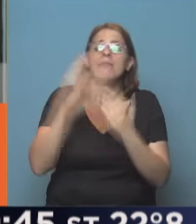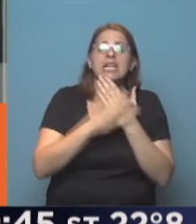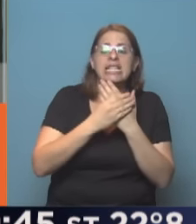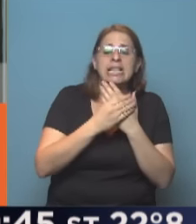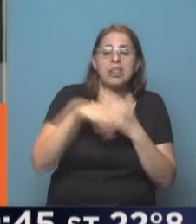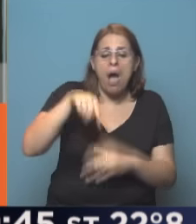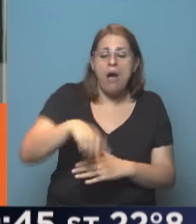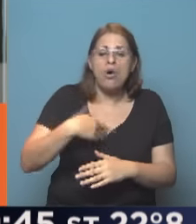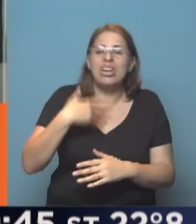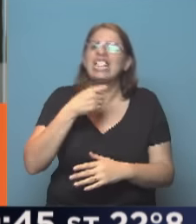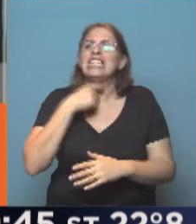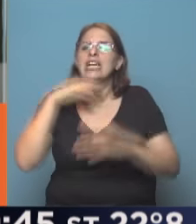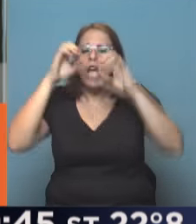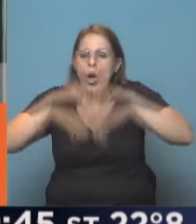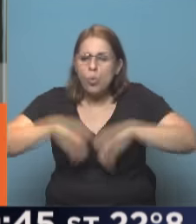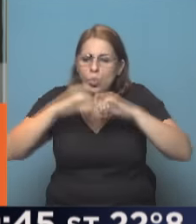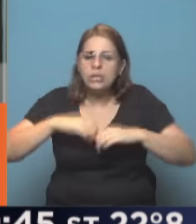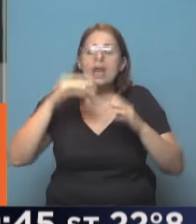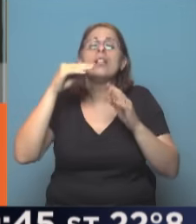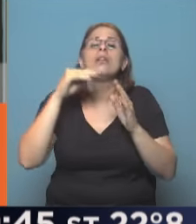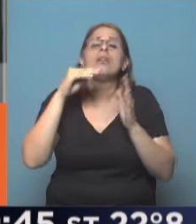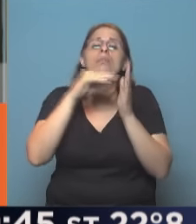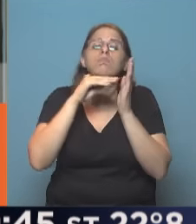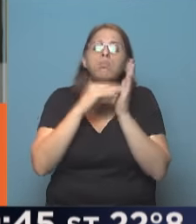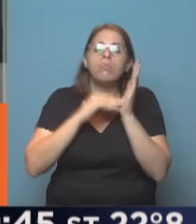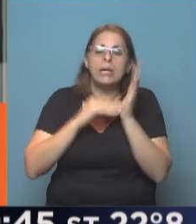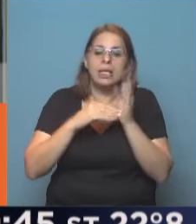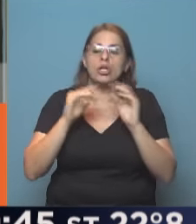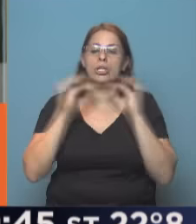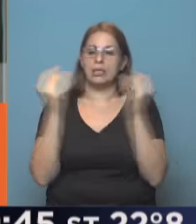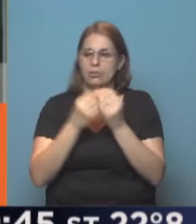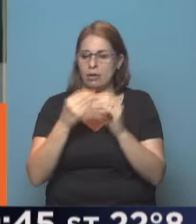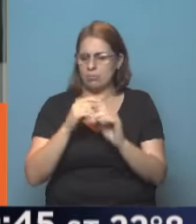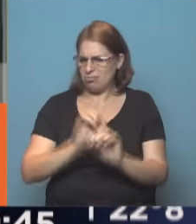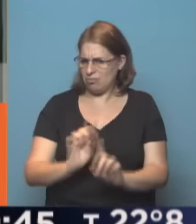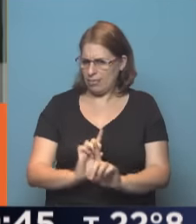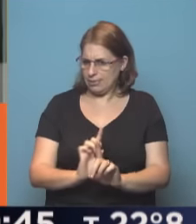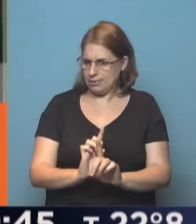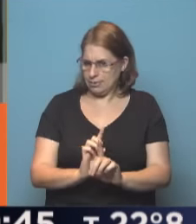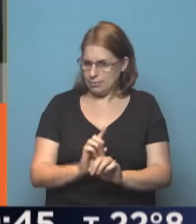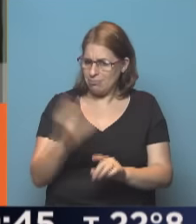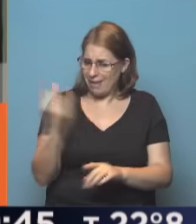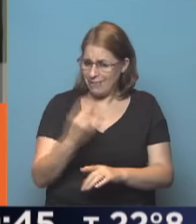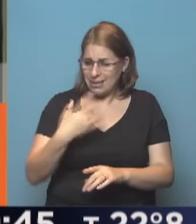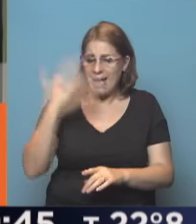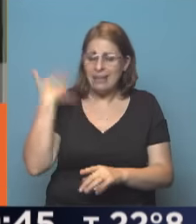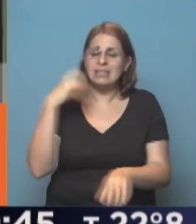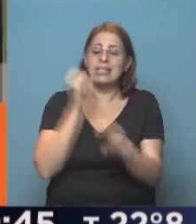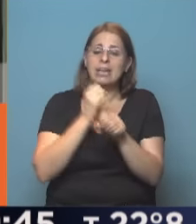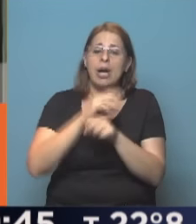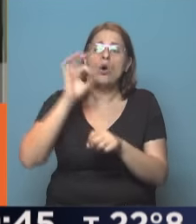intentó ocultar la publicación de los resultados. No, la verdad que no es así. De hecho, digamos, hemos trabajado con la